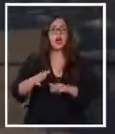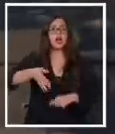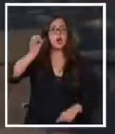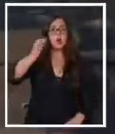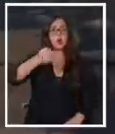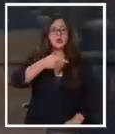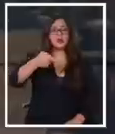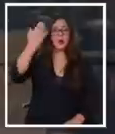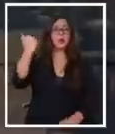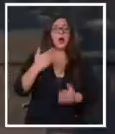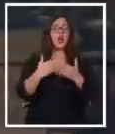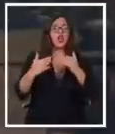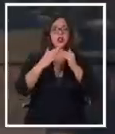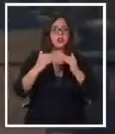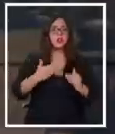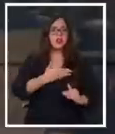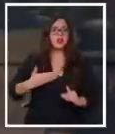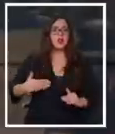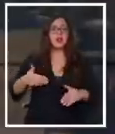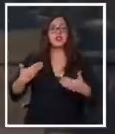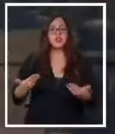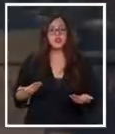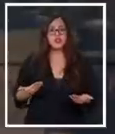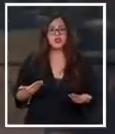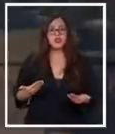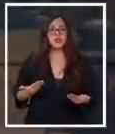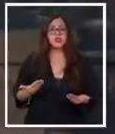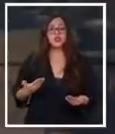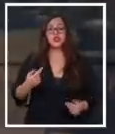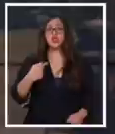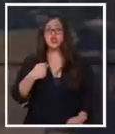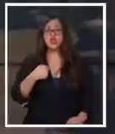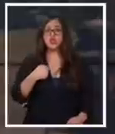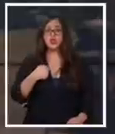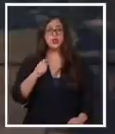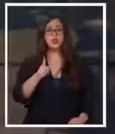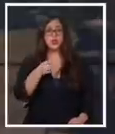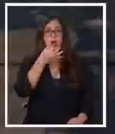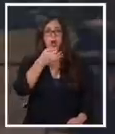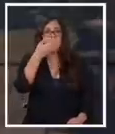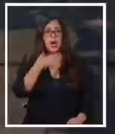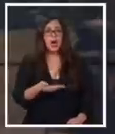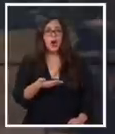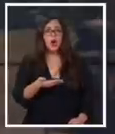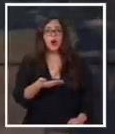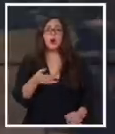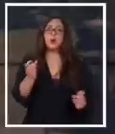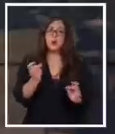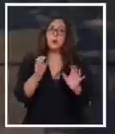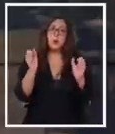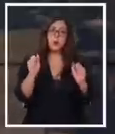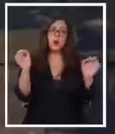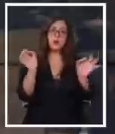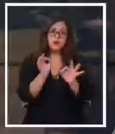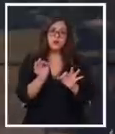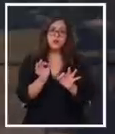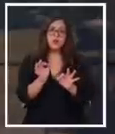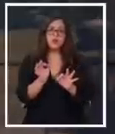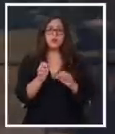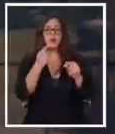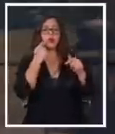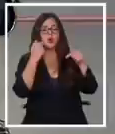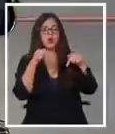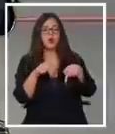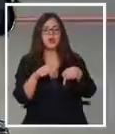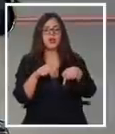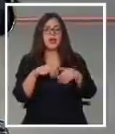semana pasada en la moneda entonces yo iba no te voy a decir ahora que te puedo adelantar hoy día